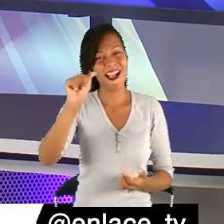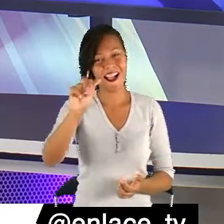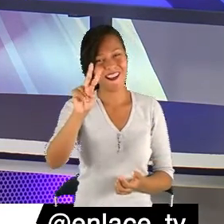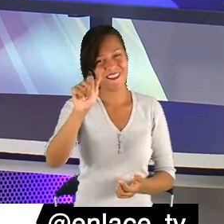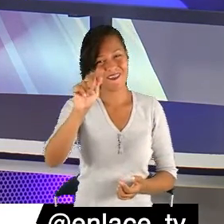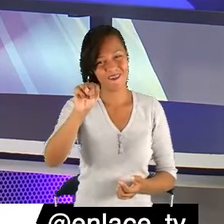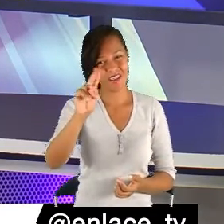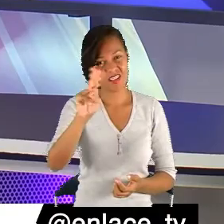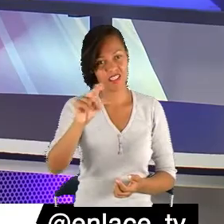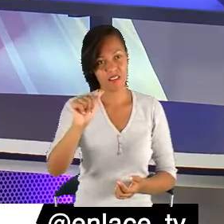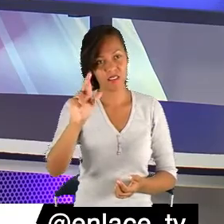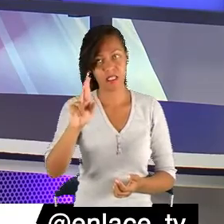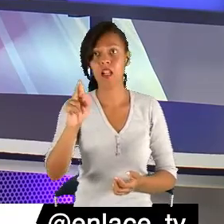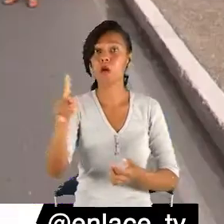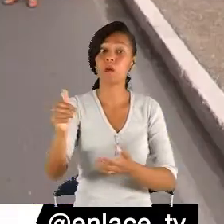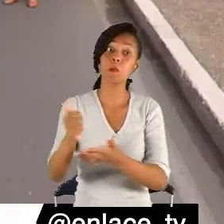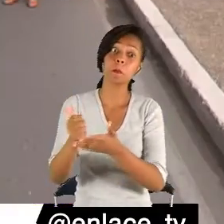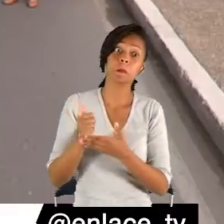terceros